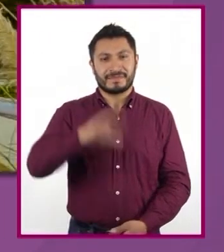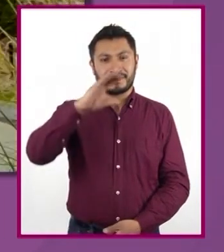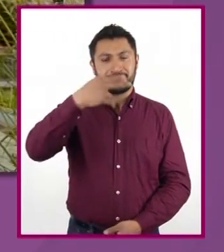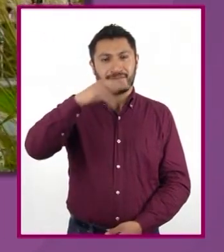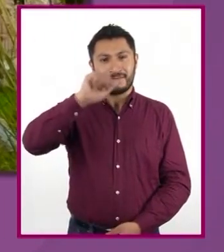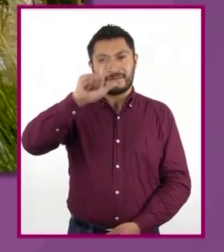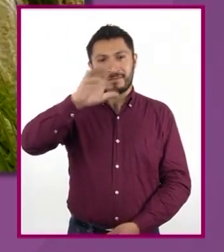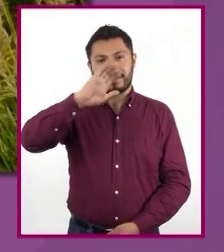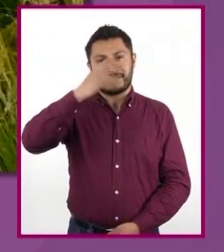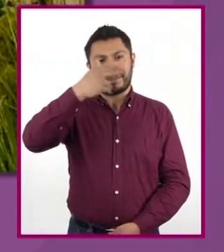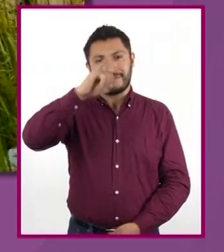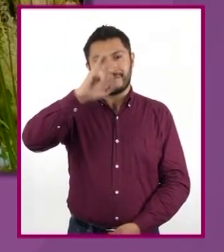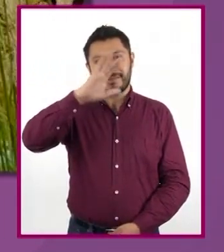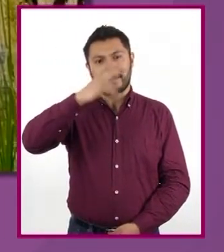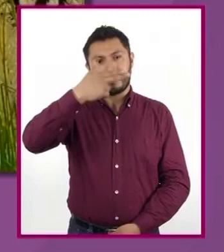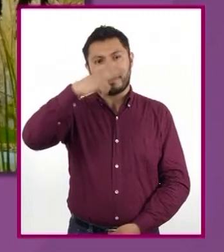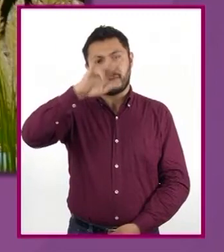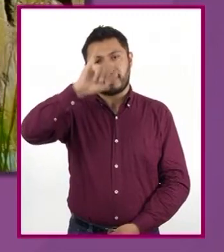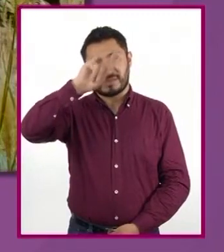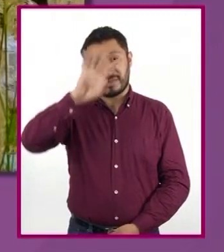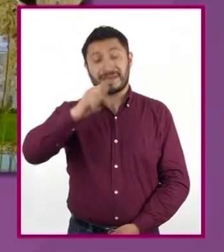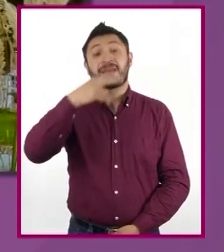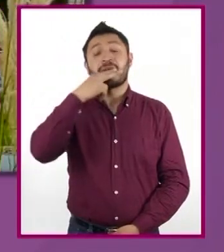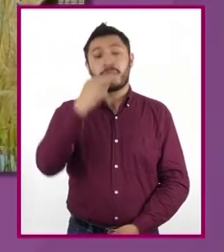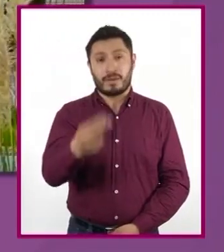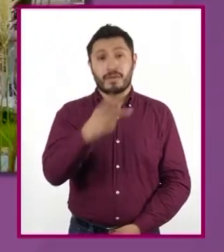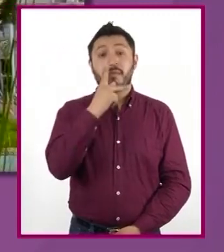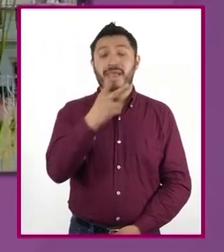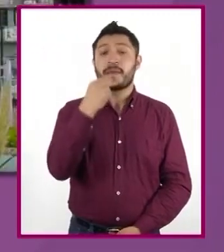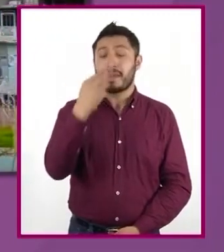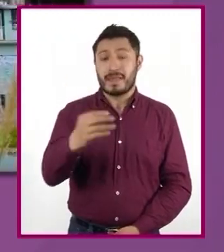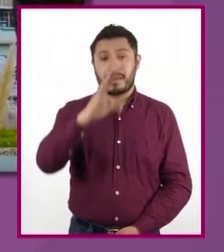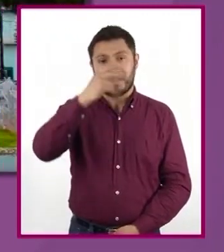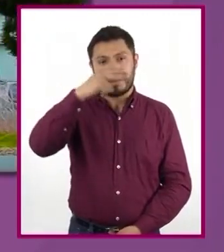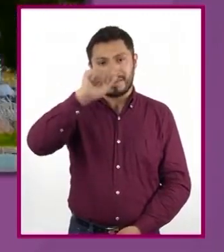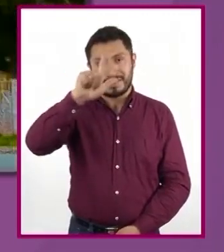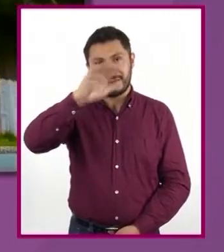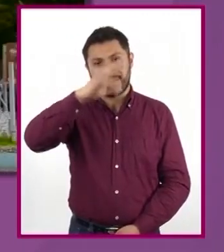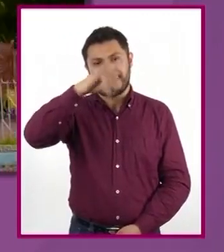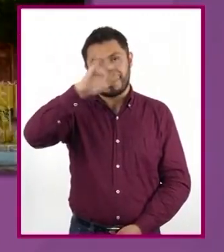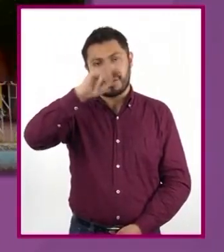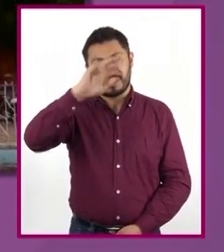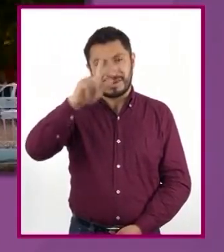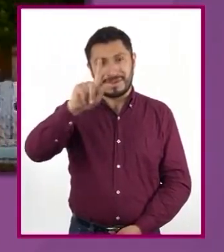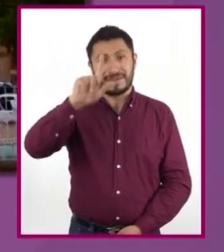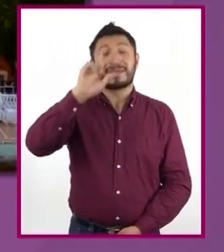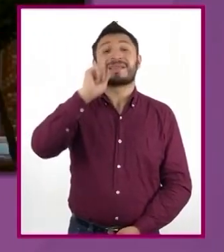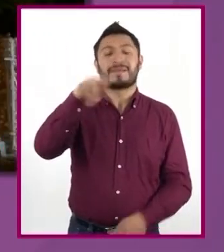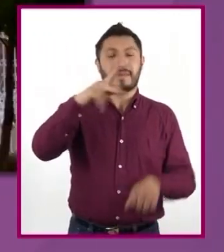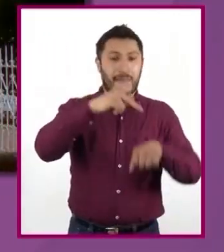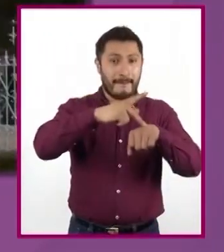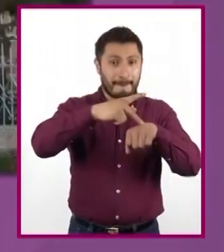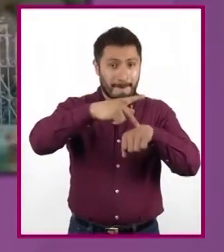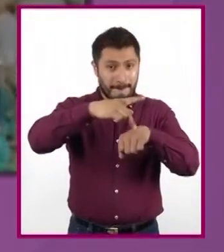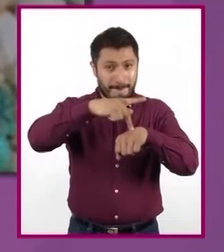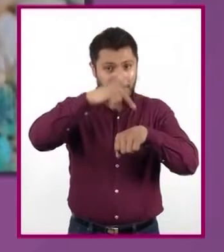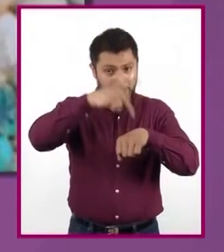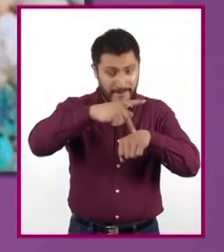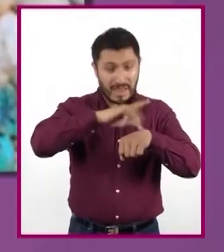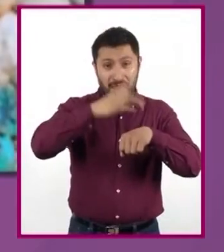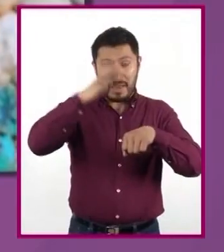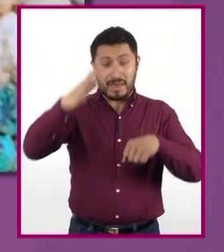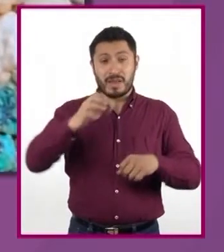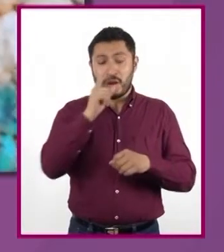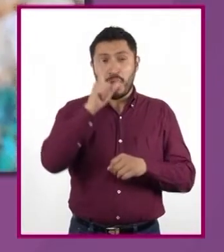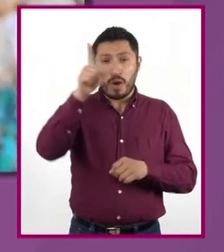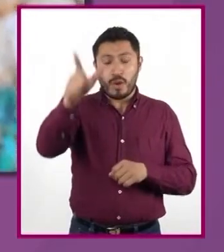Chalchihuites, nombre que proviene de la palabra náhuatl chalchihuit, que significa piedra preciosa que alumbra,